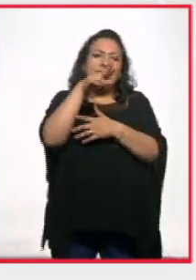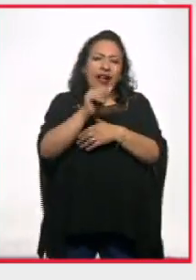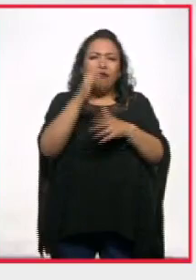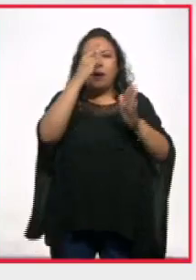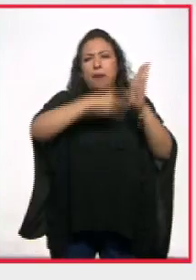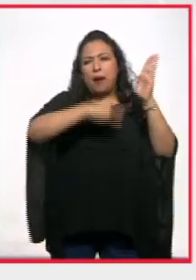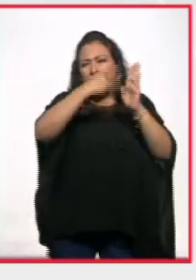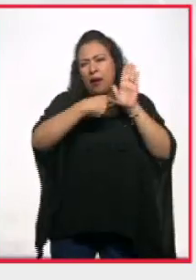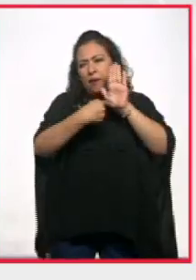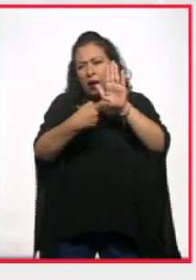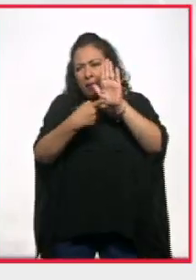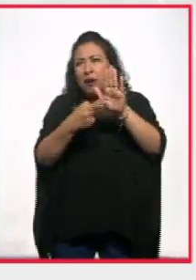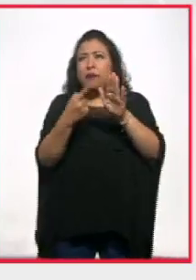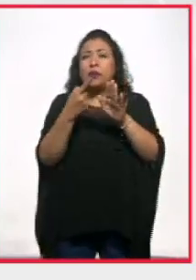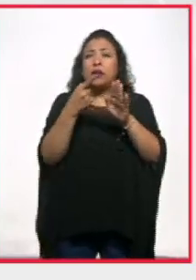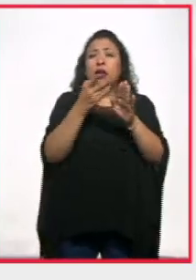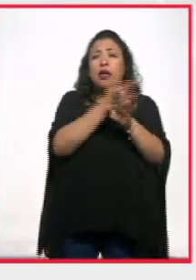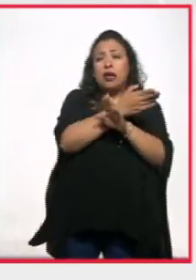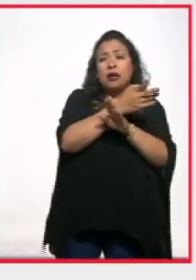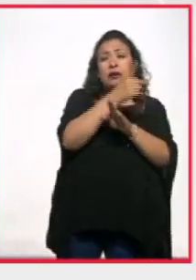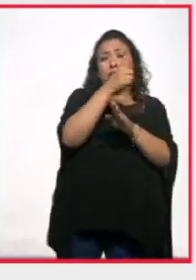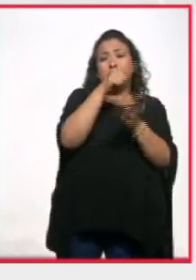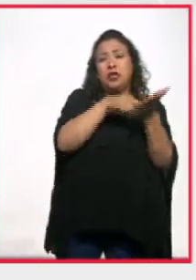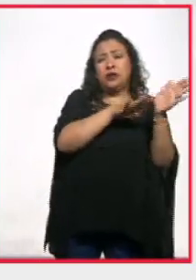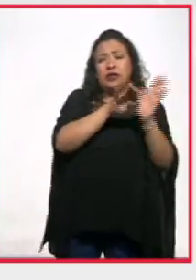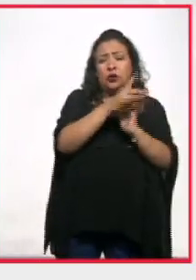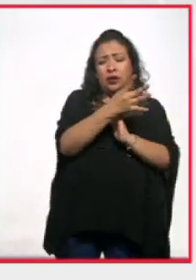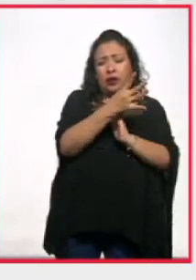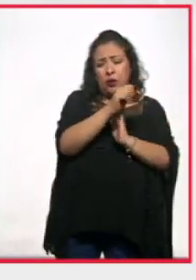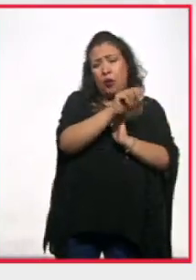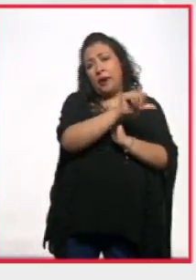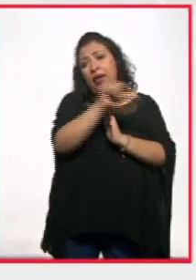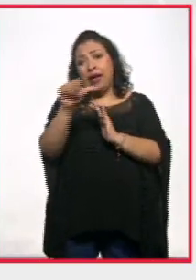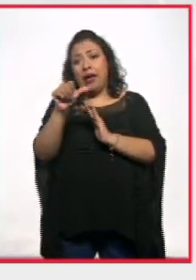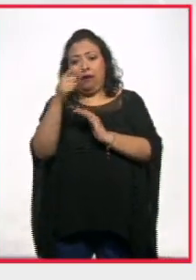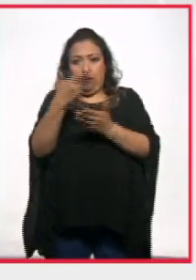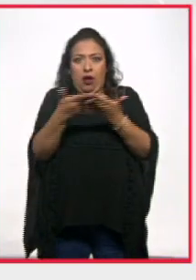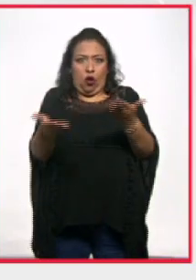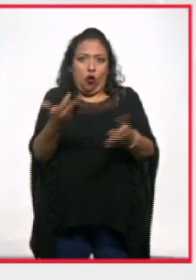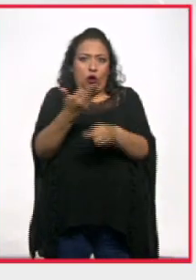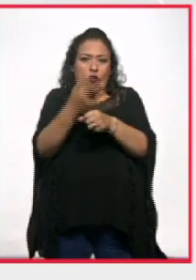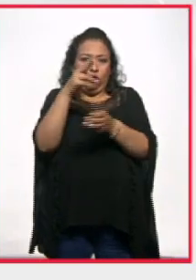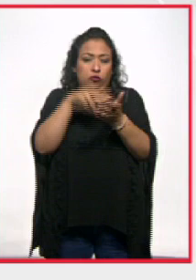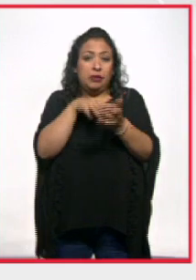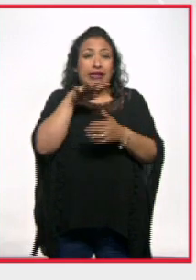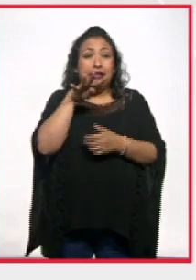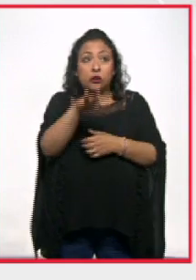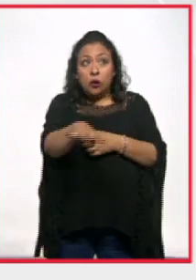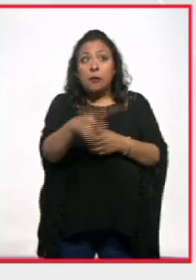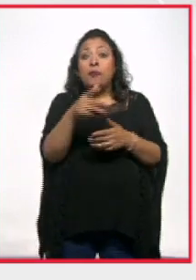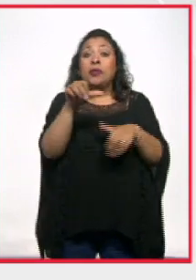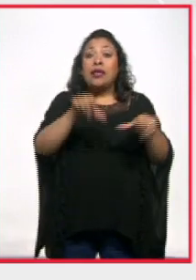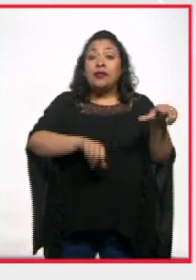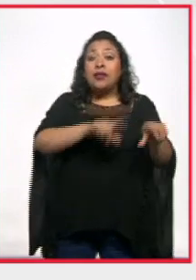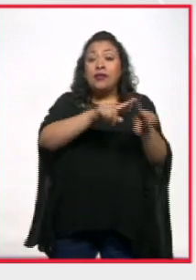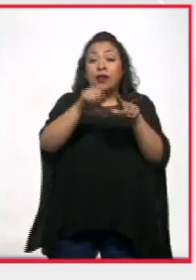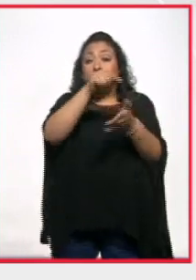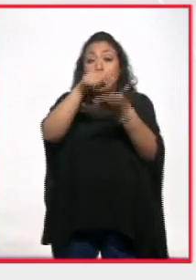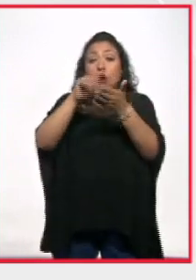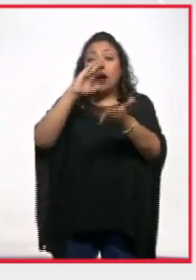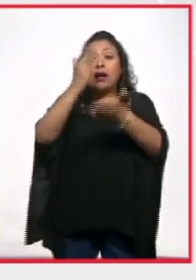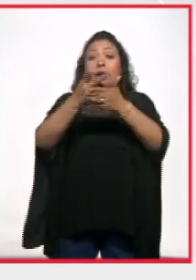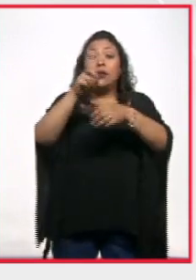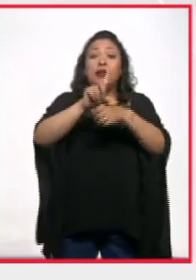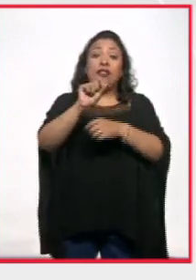carteles, desde el 59 de la Revolución hasta nuestros días. Las sedes y actividades se llevarán a cabo hasta el 27 de